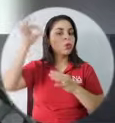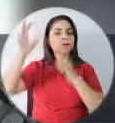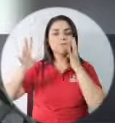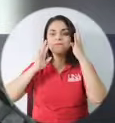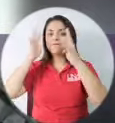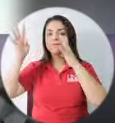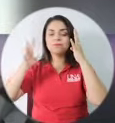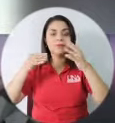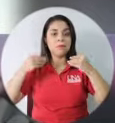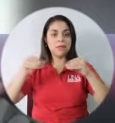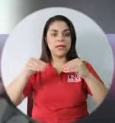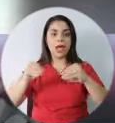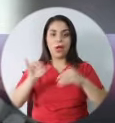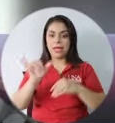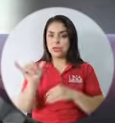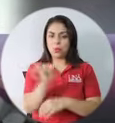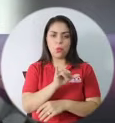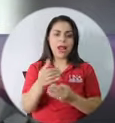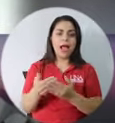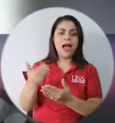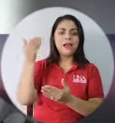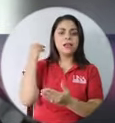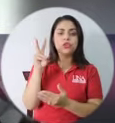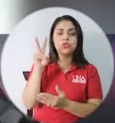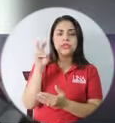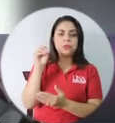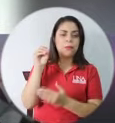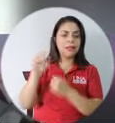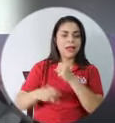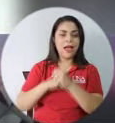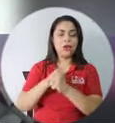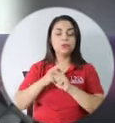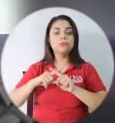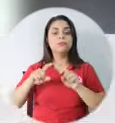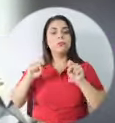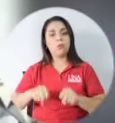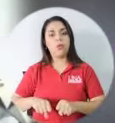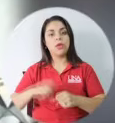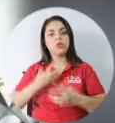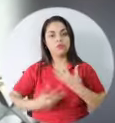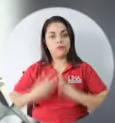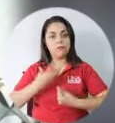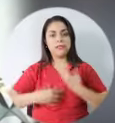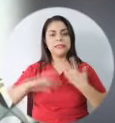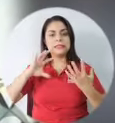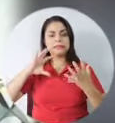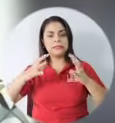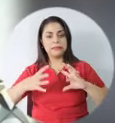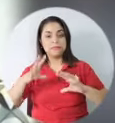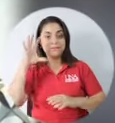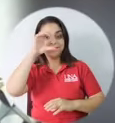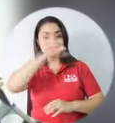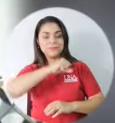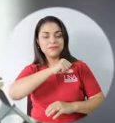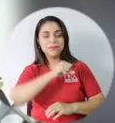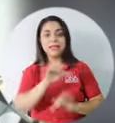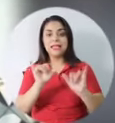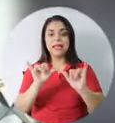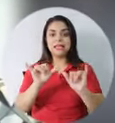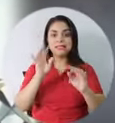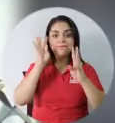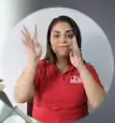para un mercado que es lo mismo de hace 220 años, pero que puede ir sufriendo transformaciones, se dan cuenta. Y en